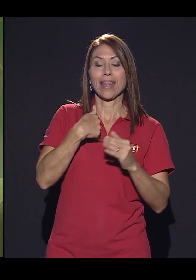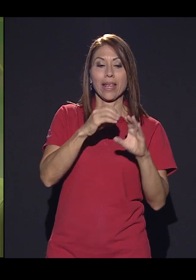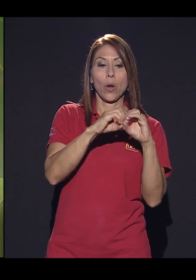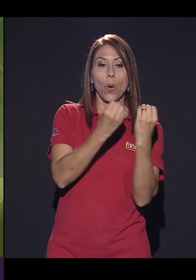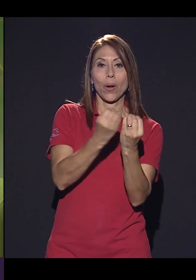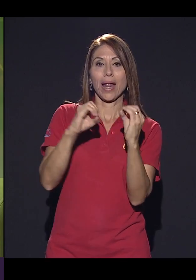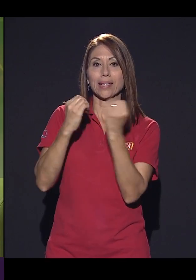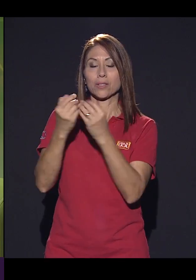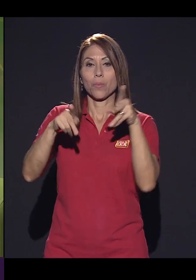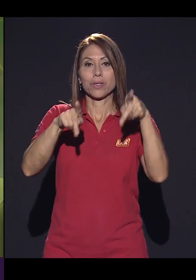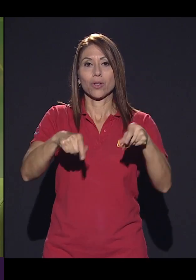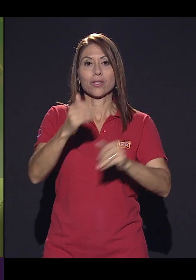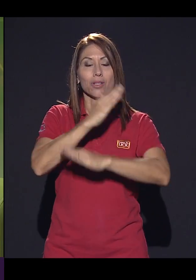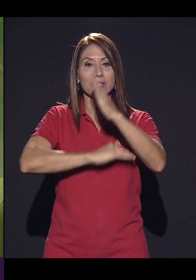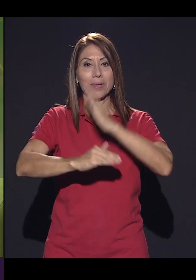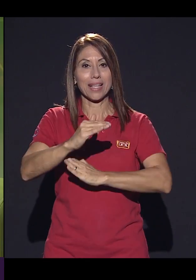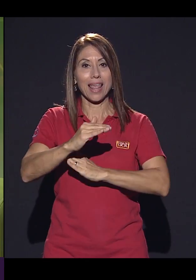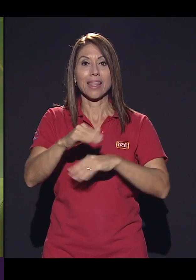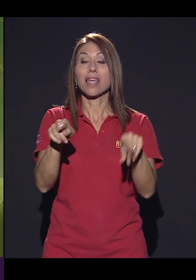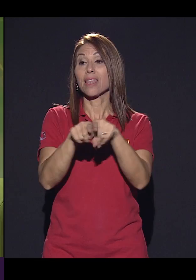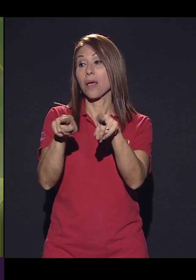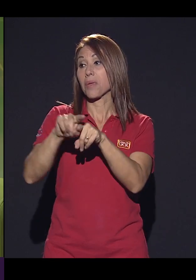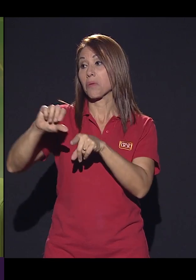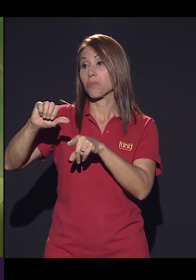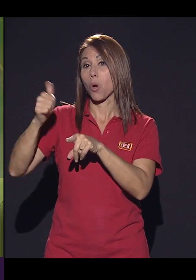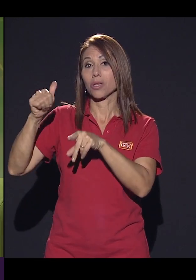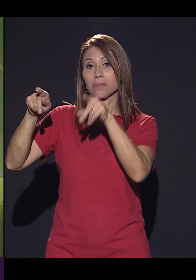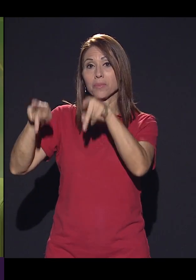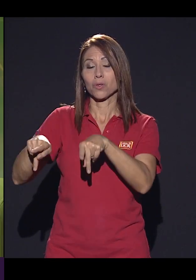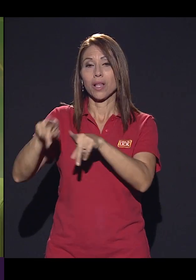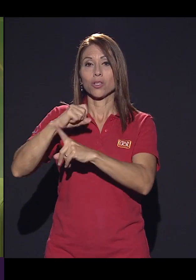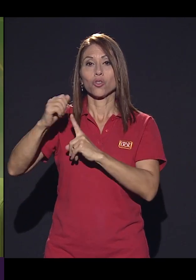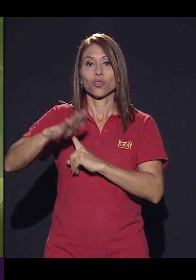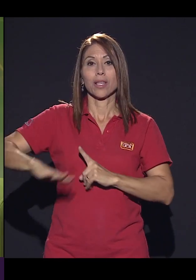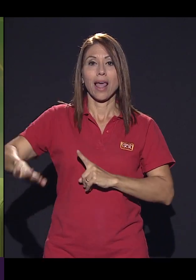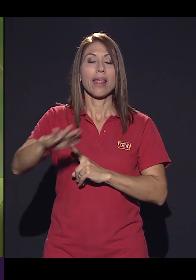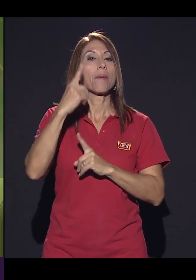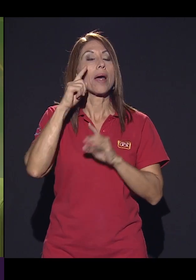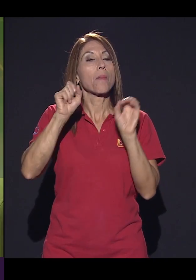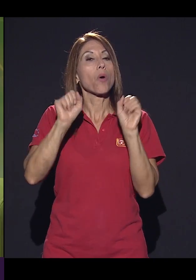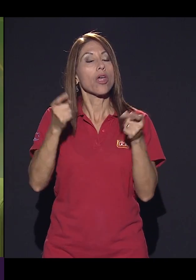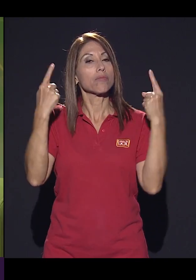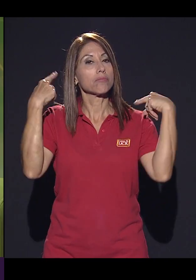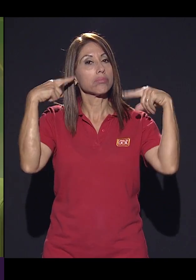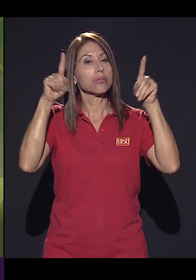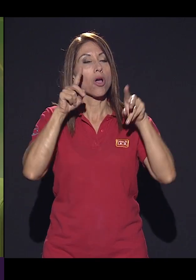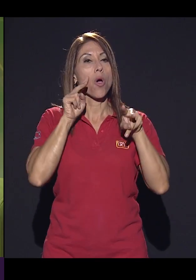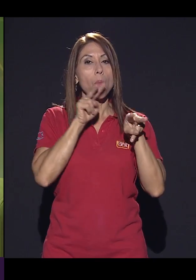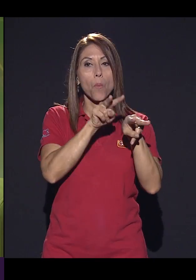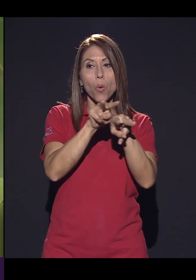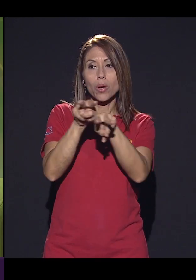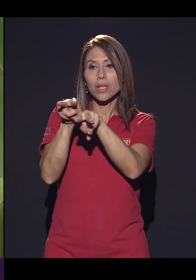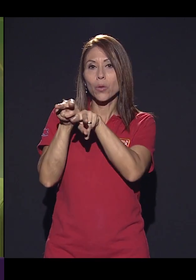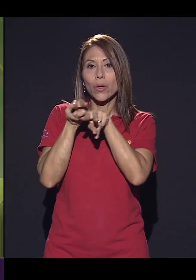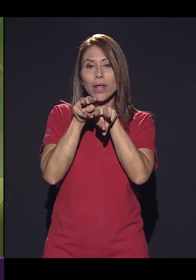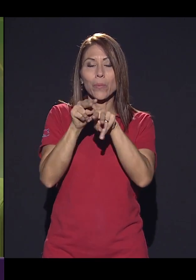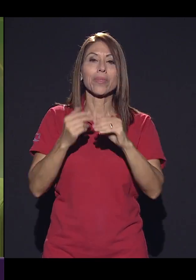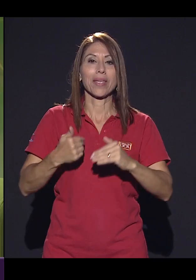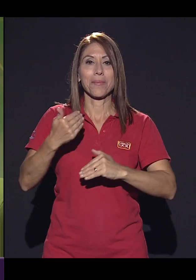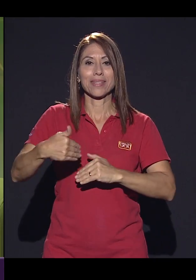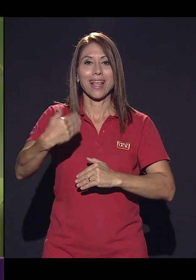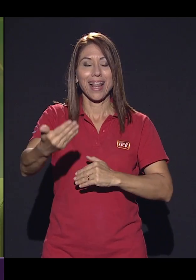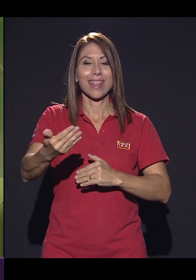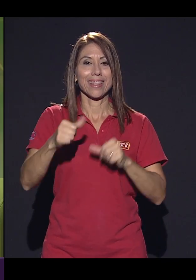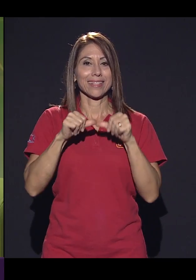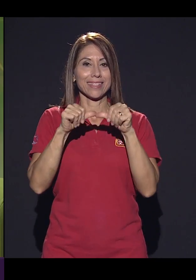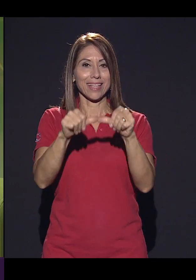mencionado tienen tanto las organizaciones de personas con discapacidad como el resto de la sociedad para generar este monitoreo que también busca el mecanismo,